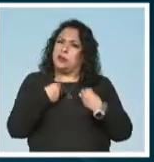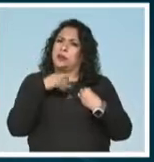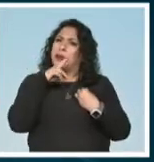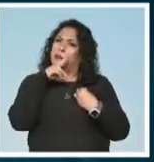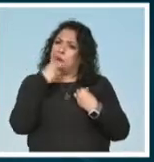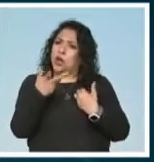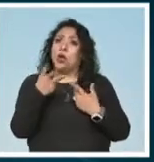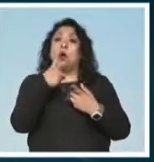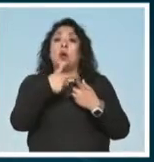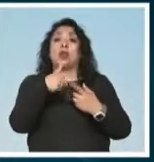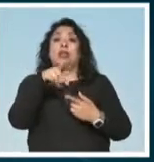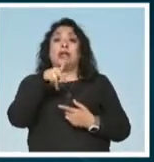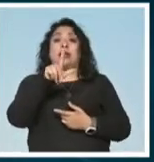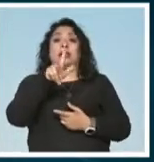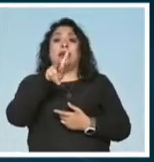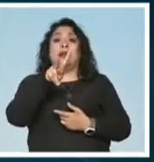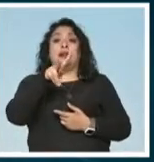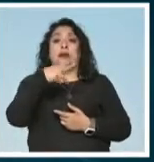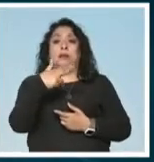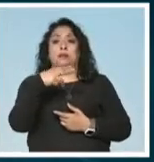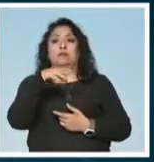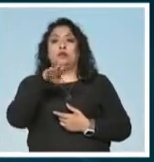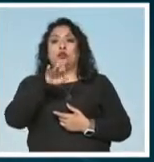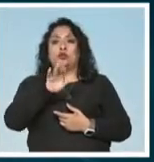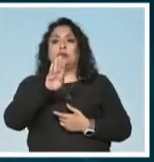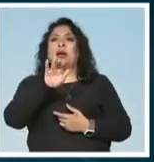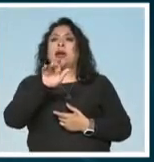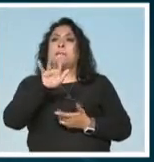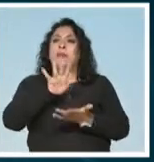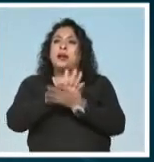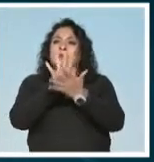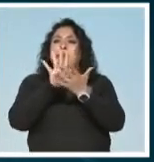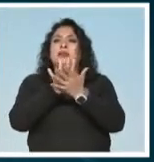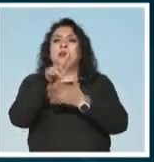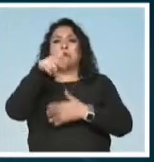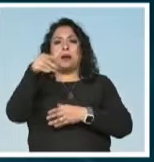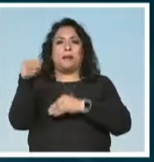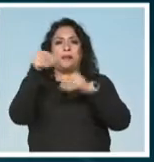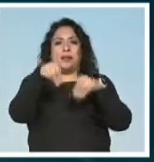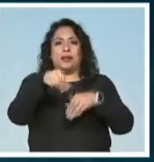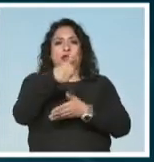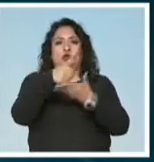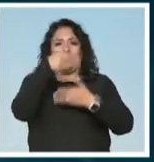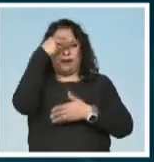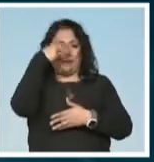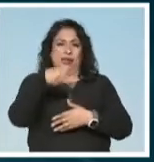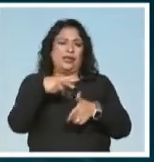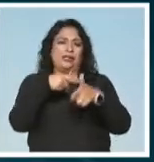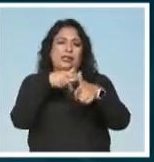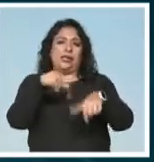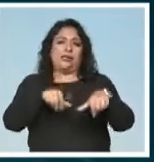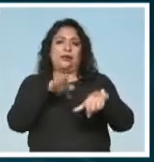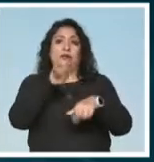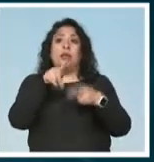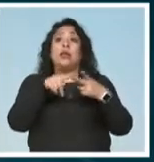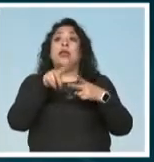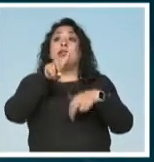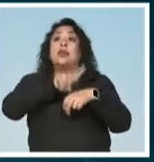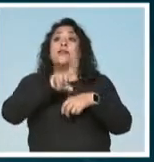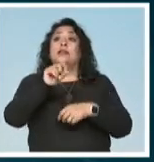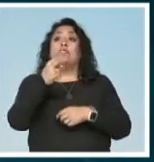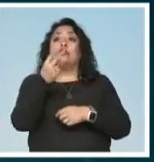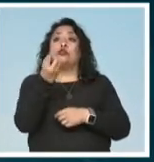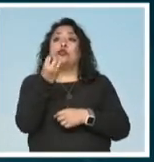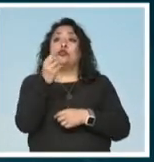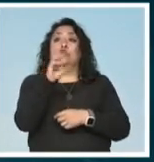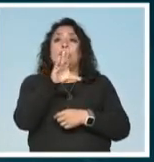condiciones. Calibé Music Band participará en el circuito cervantino en la Ciudad de México. Ofrecerá concierto el 22 de octubre en el